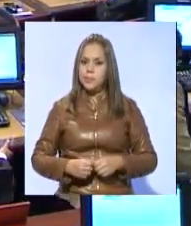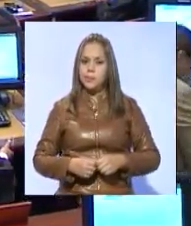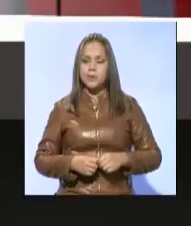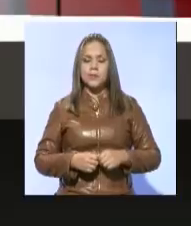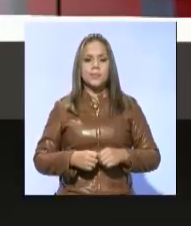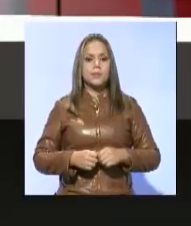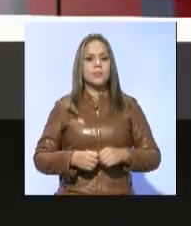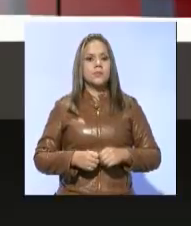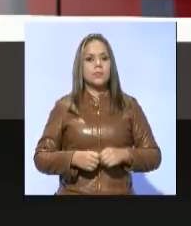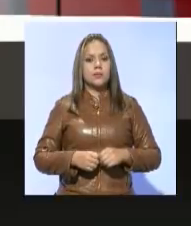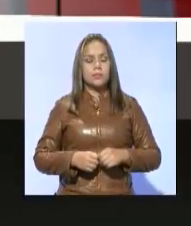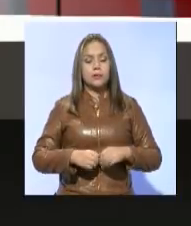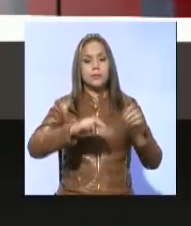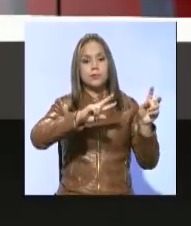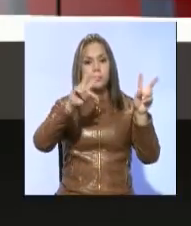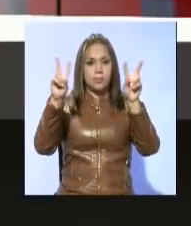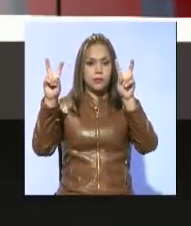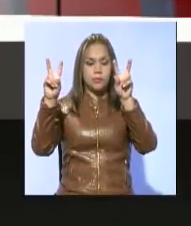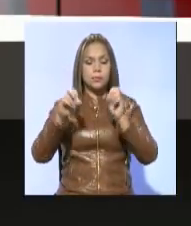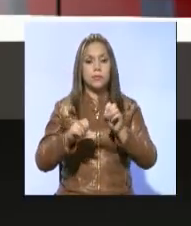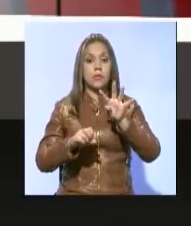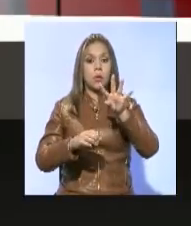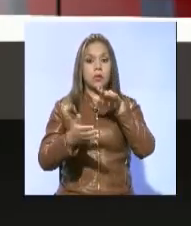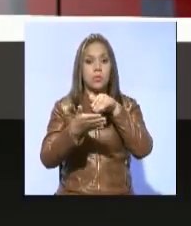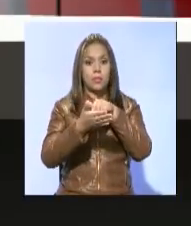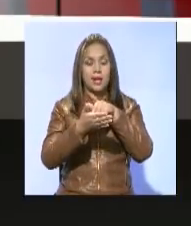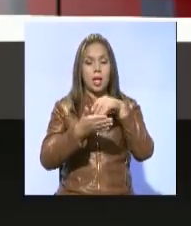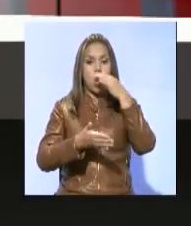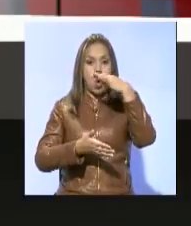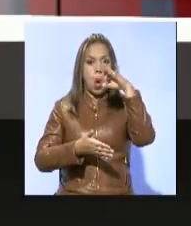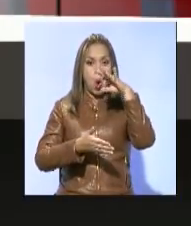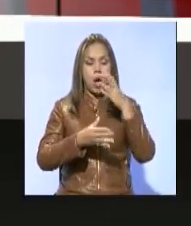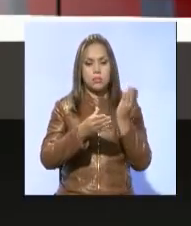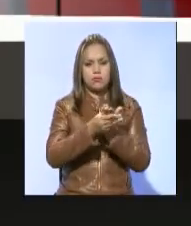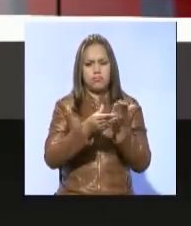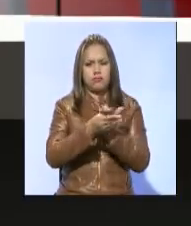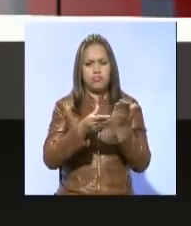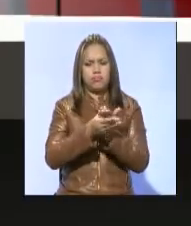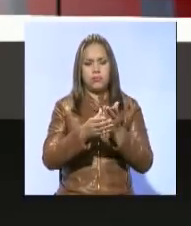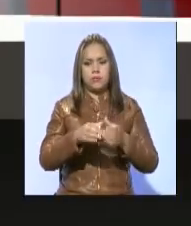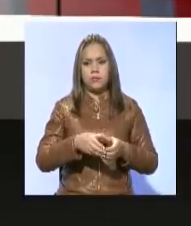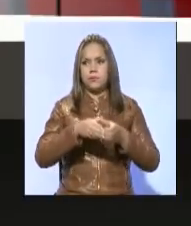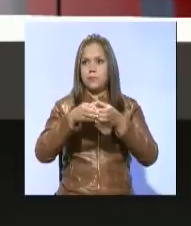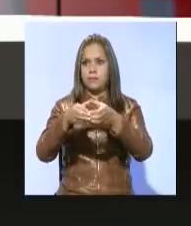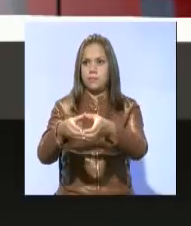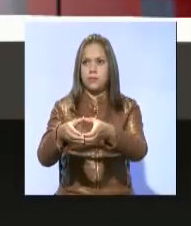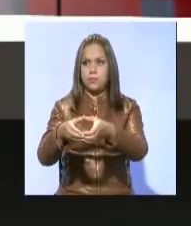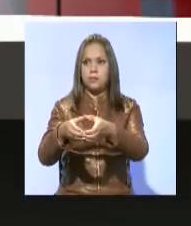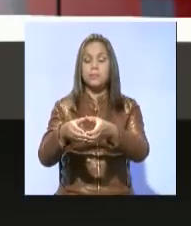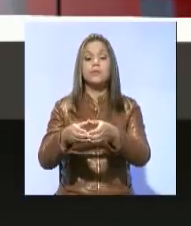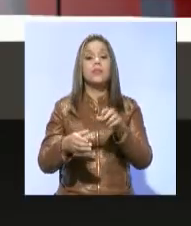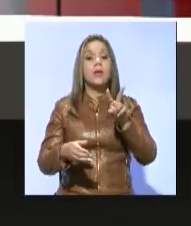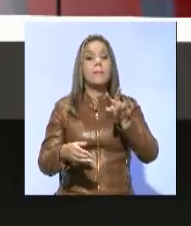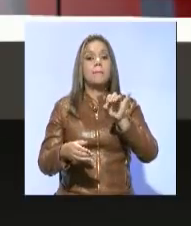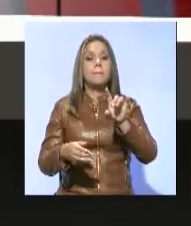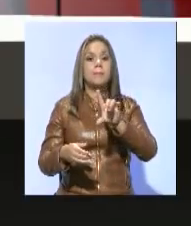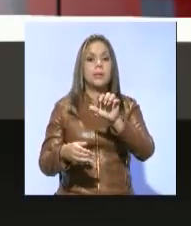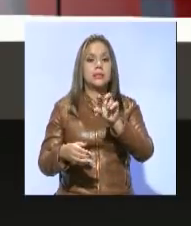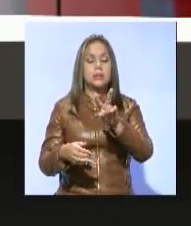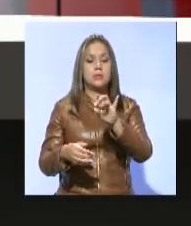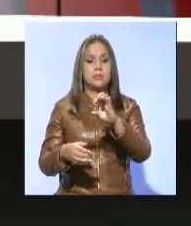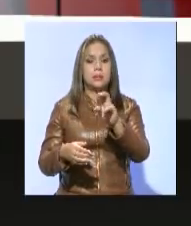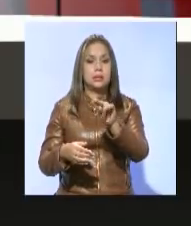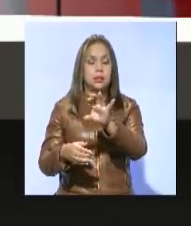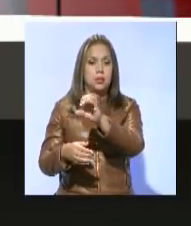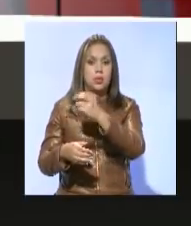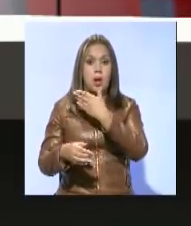Noticias. Cambiamos de tema. Con 4.000 hojas en mano, el periodista Fernando Villavicencio entregó al presidente de la Asamblea